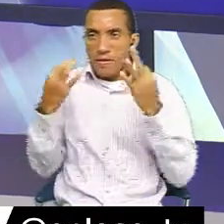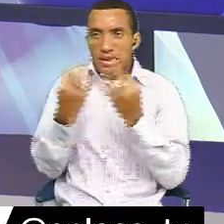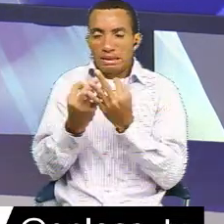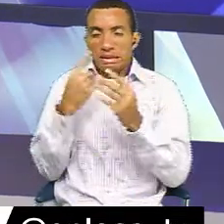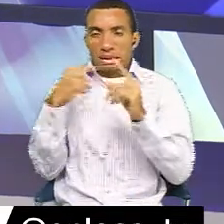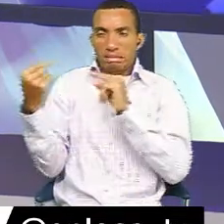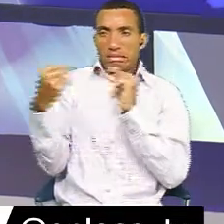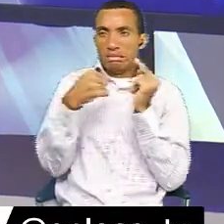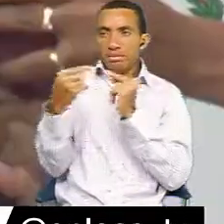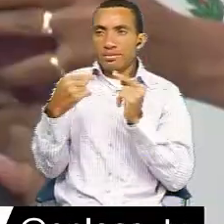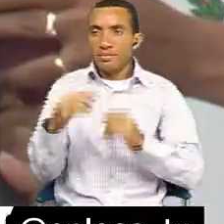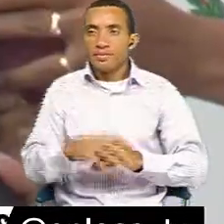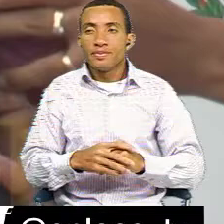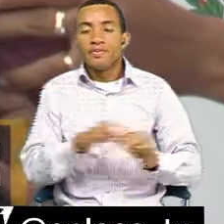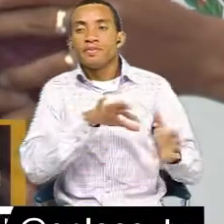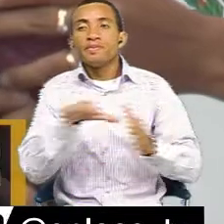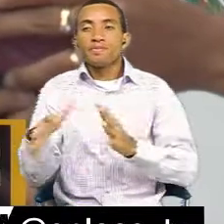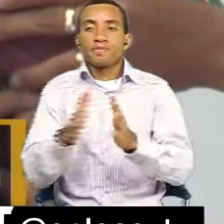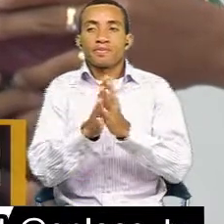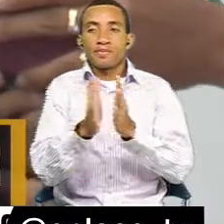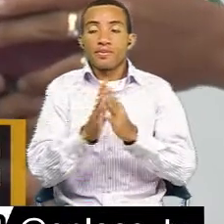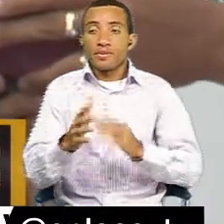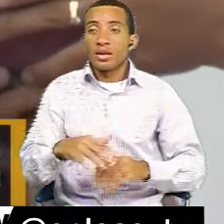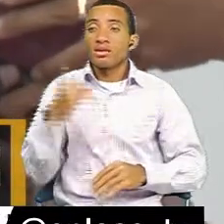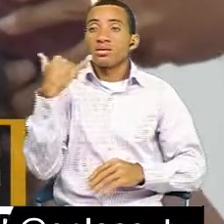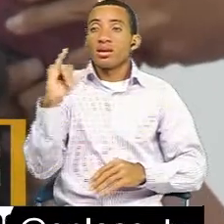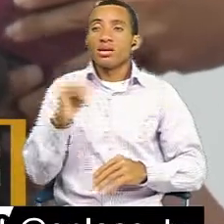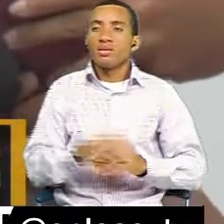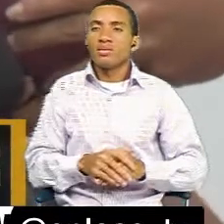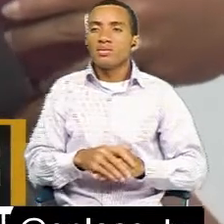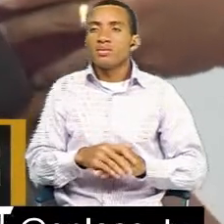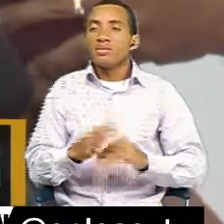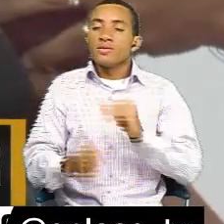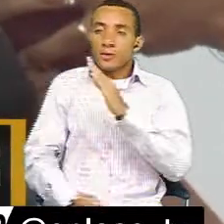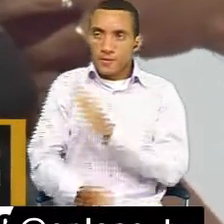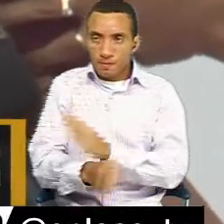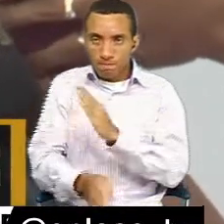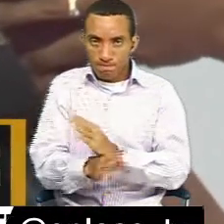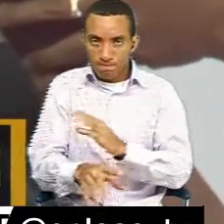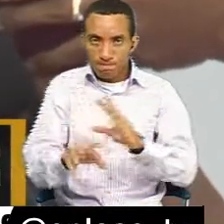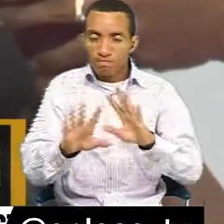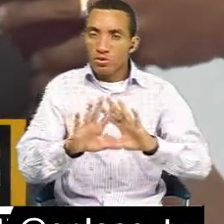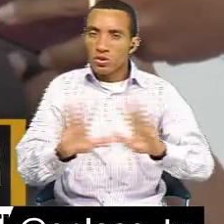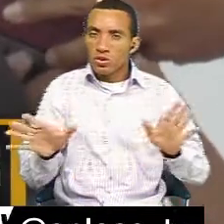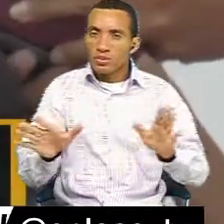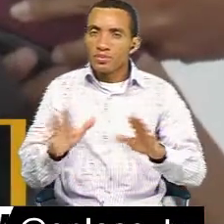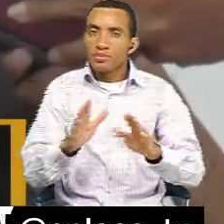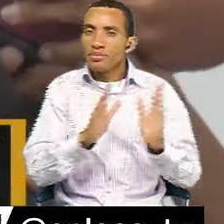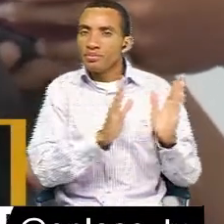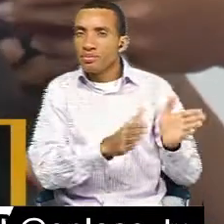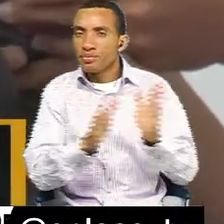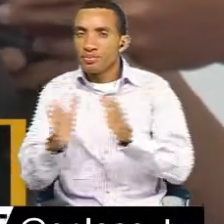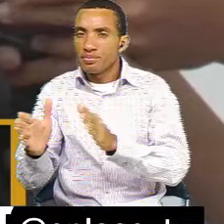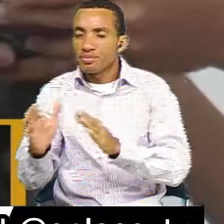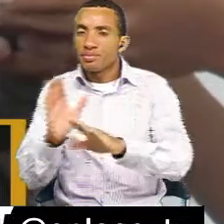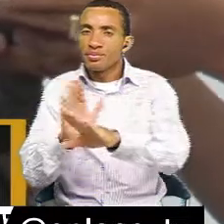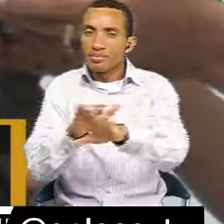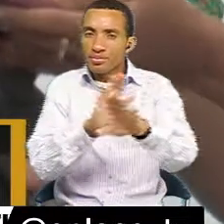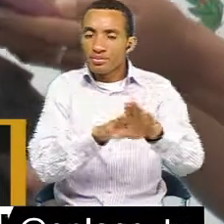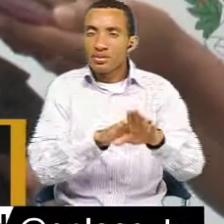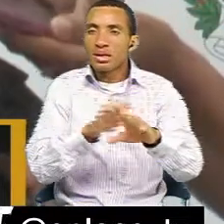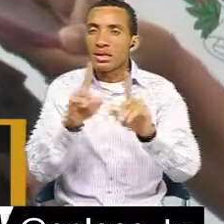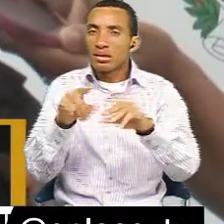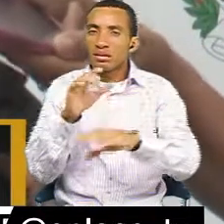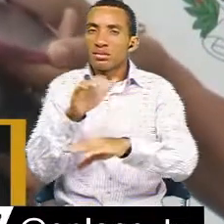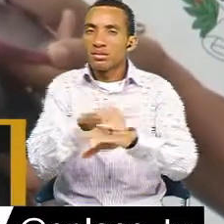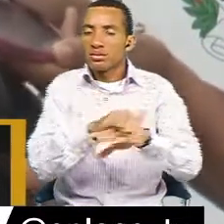familiar. Exactamente, llevamos al momento, continuamos realizando algo tras más, en la intención de materializar algo tras más. Estas